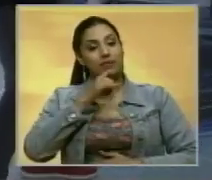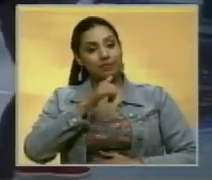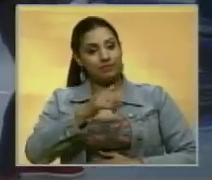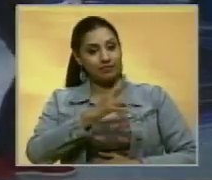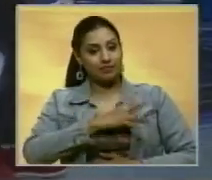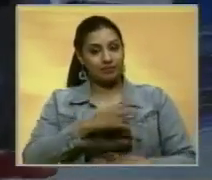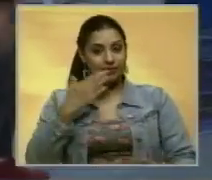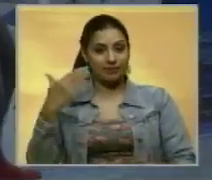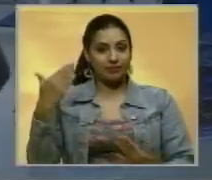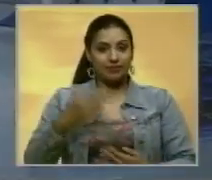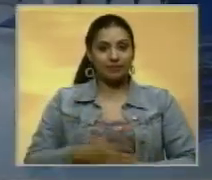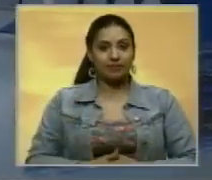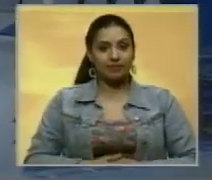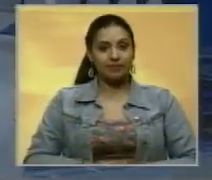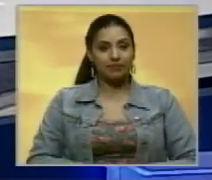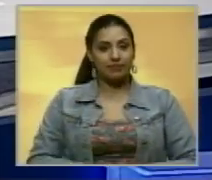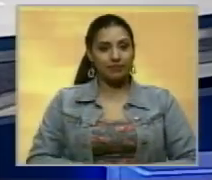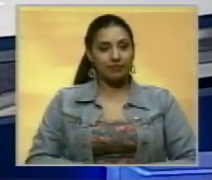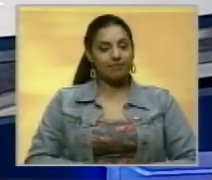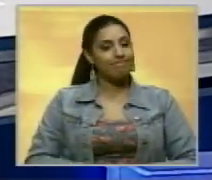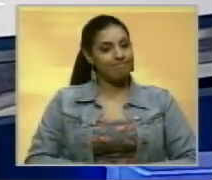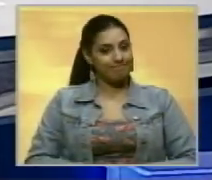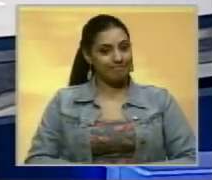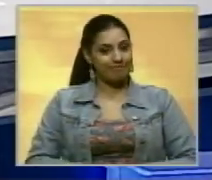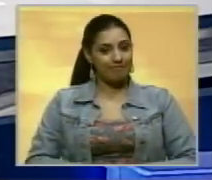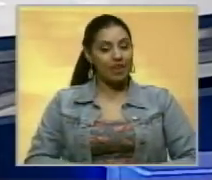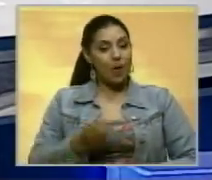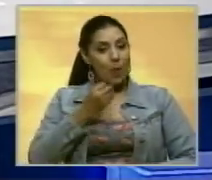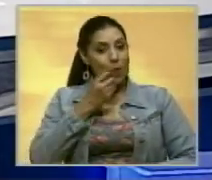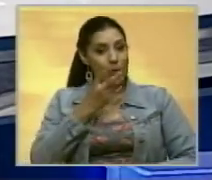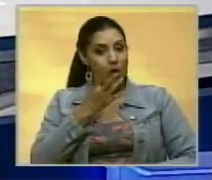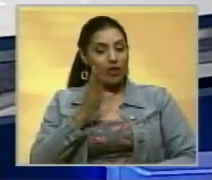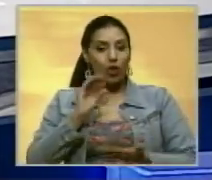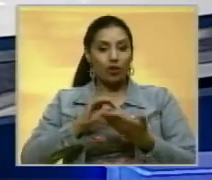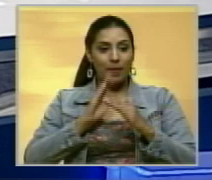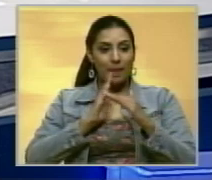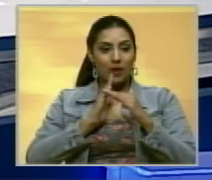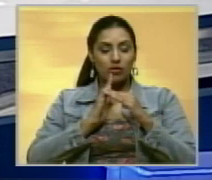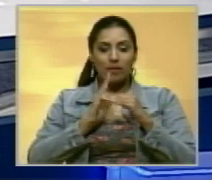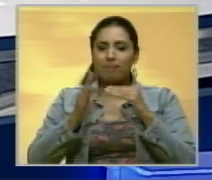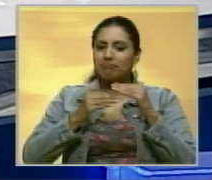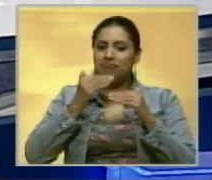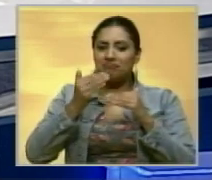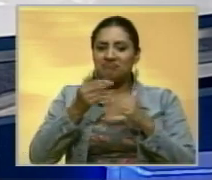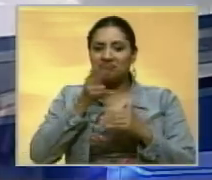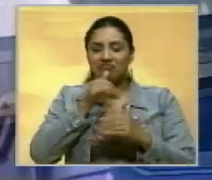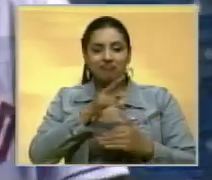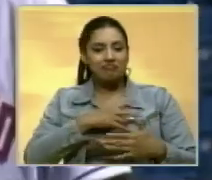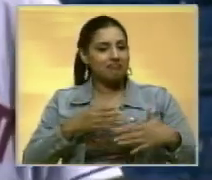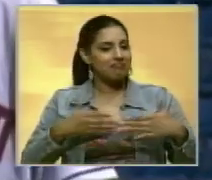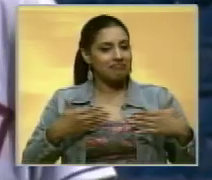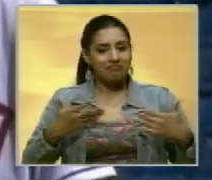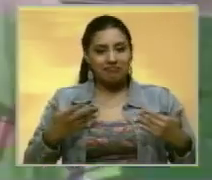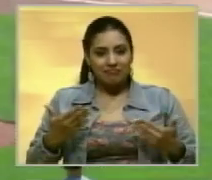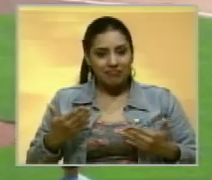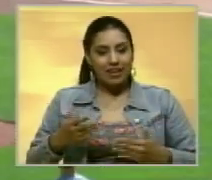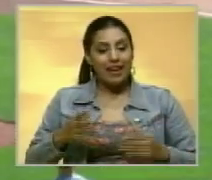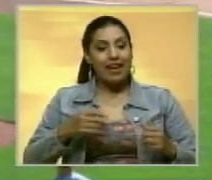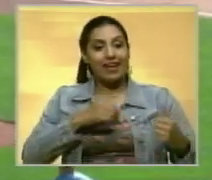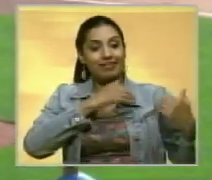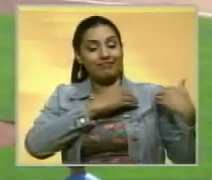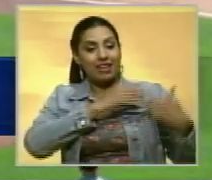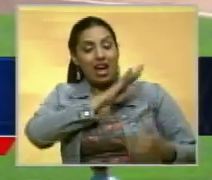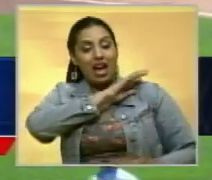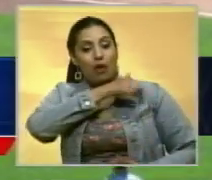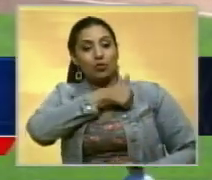Aníbal Camacho, Noticiero Venevisión. Bueno, vamos entonces a una pausa. Más adelante en Noticiero Venevisión.